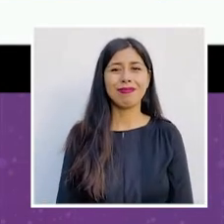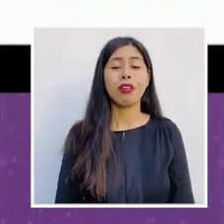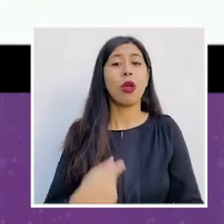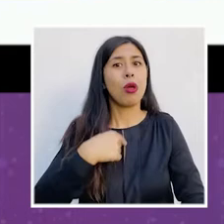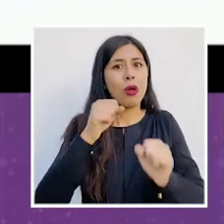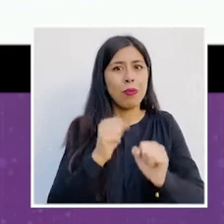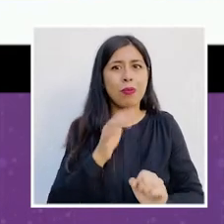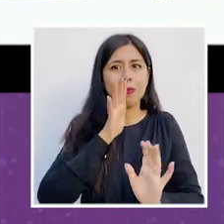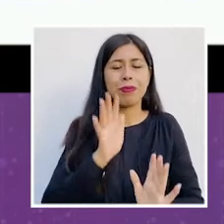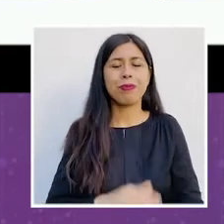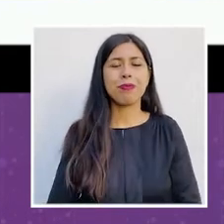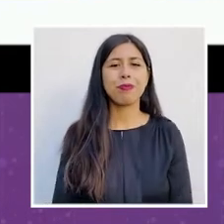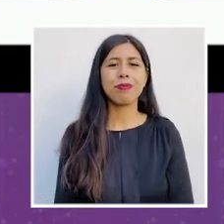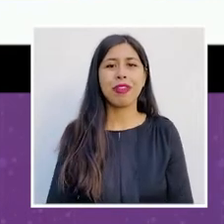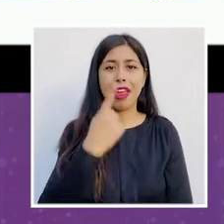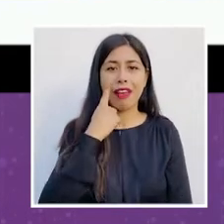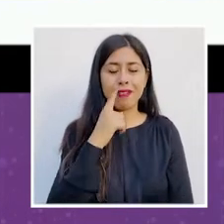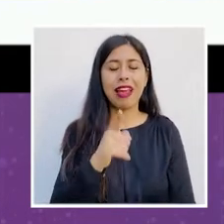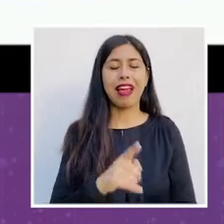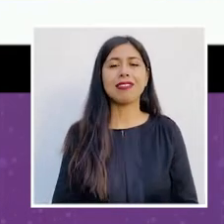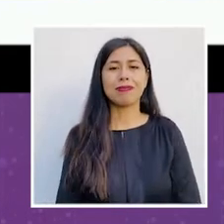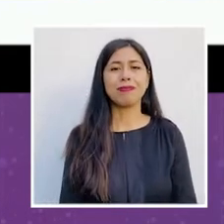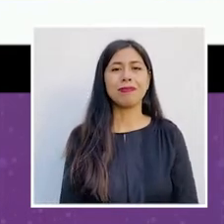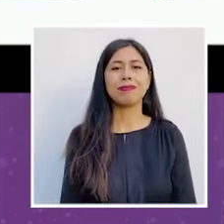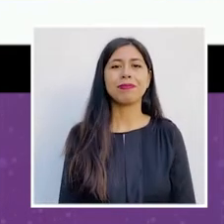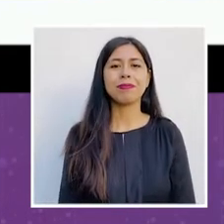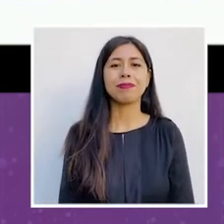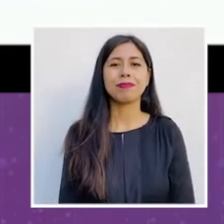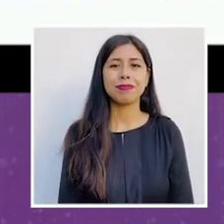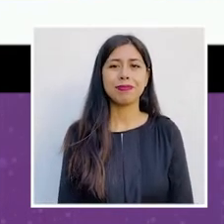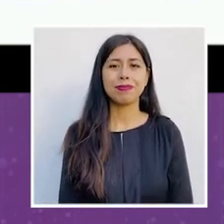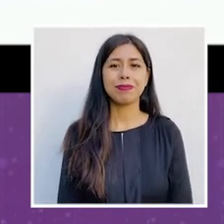Si es que puedo. A ver. Ahí viene.